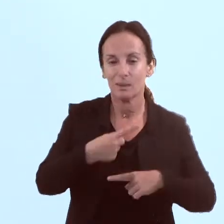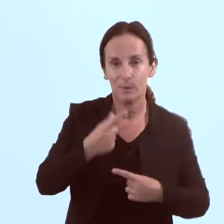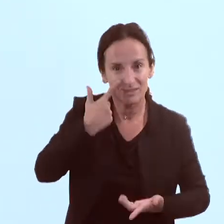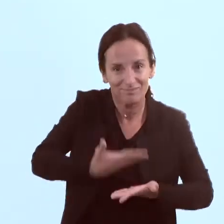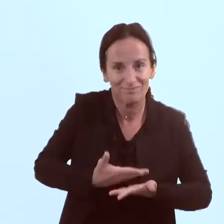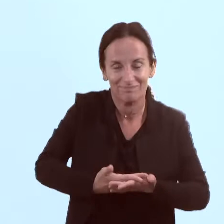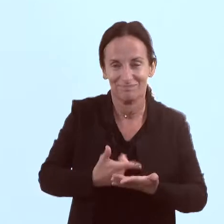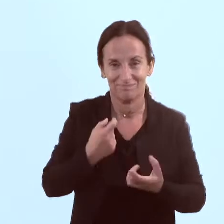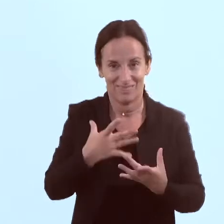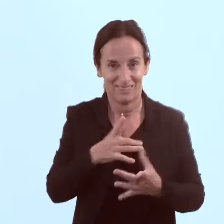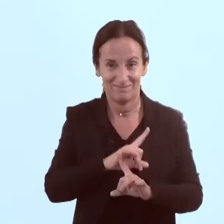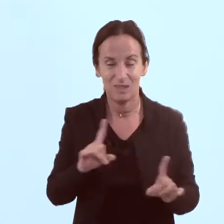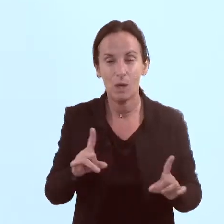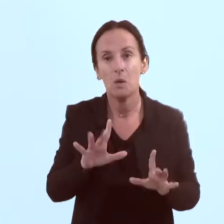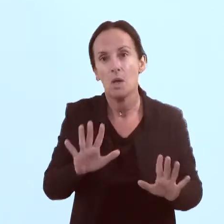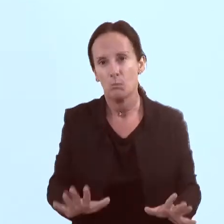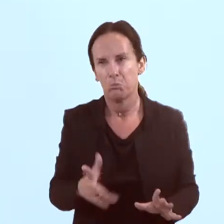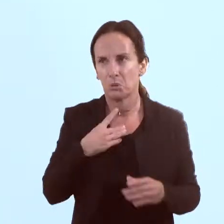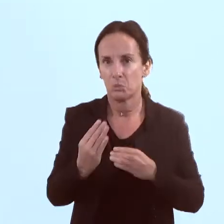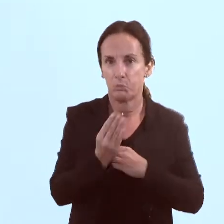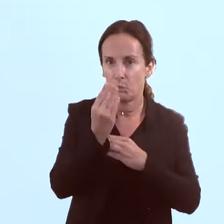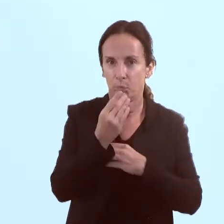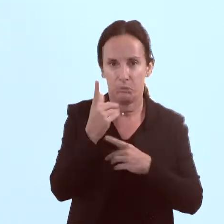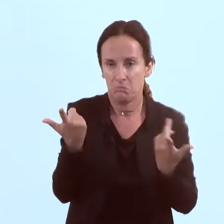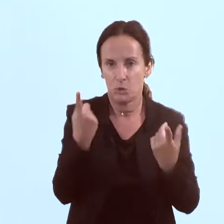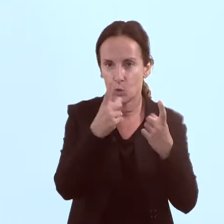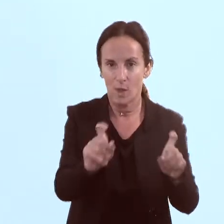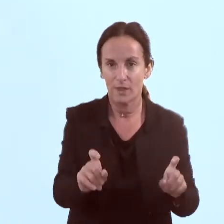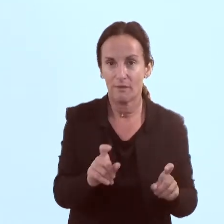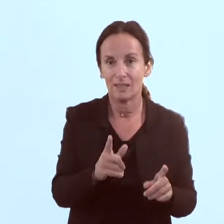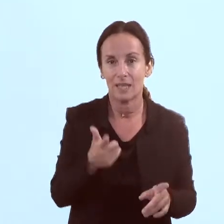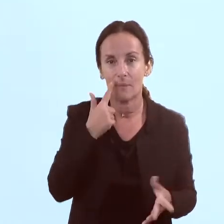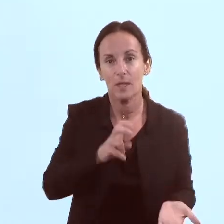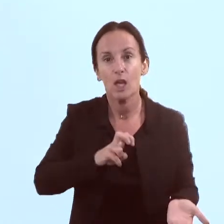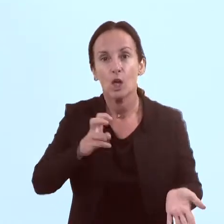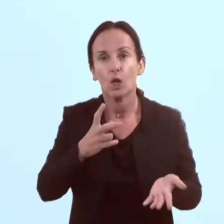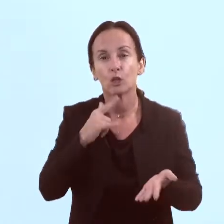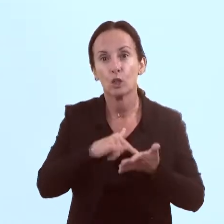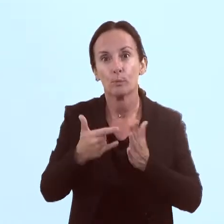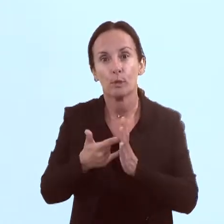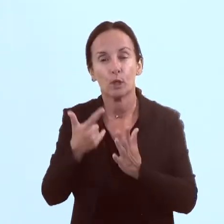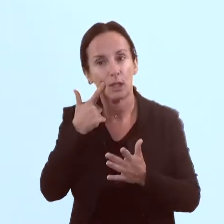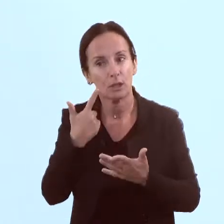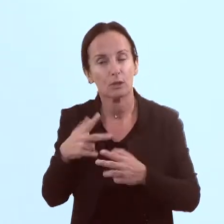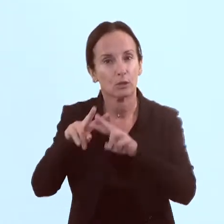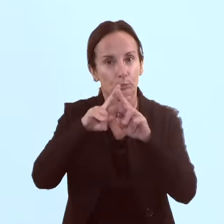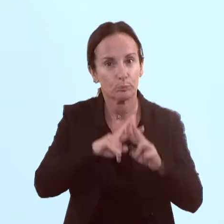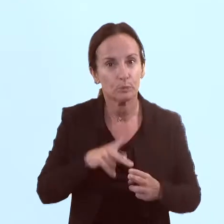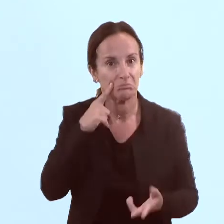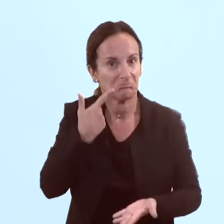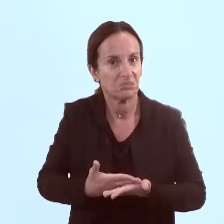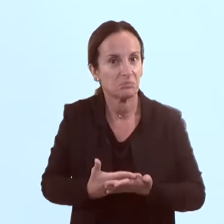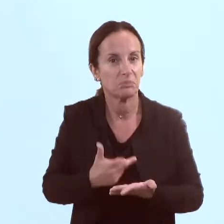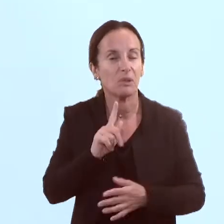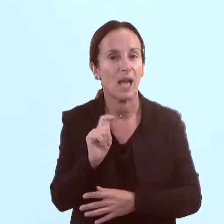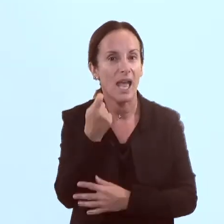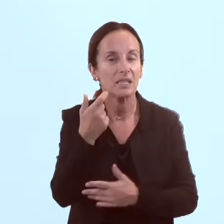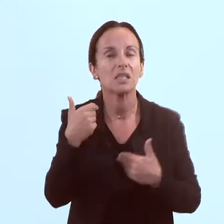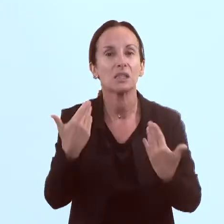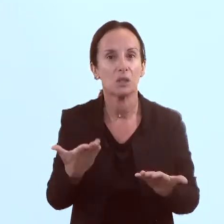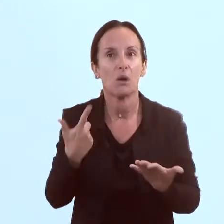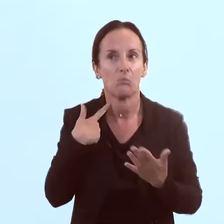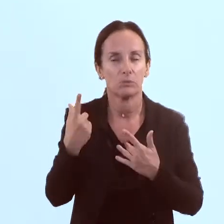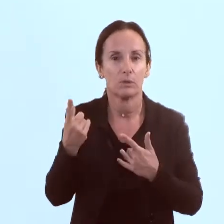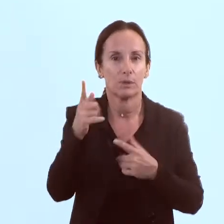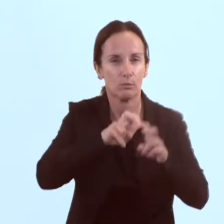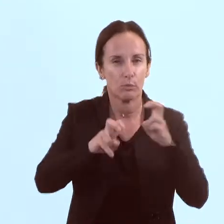de poder tener proyectos piloto que nos permitan tener realmente evaluaciones que nos permitan tomar decisiones en este sentido. Pero la